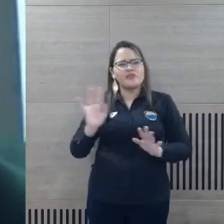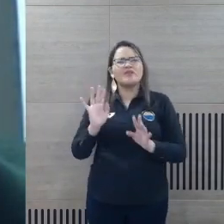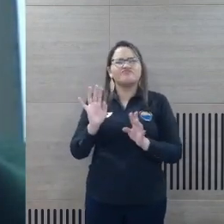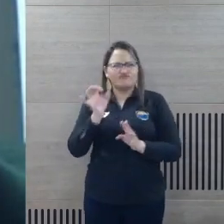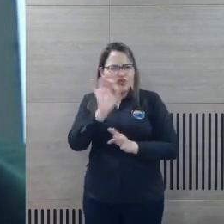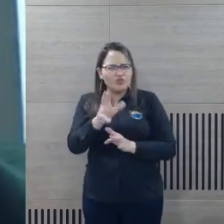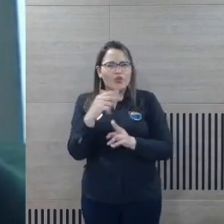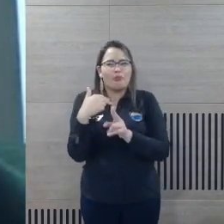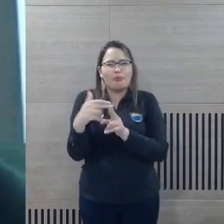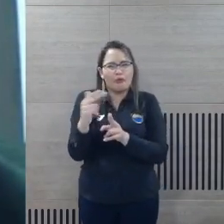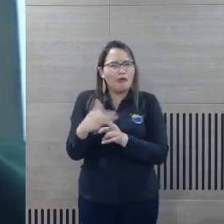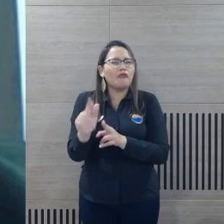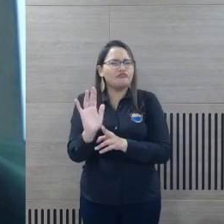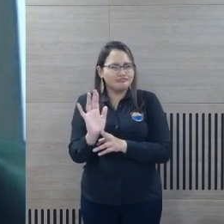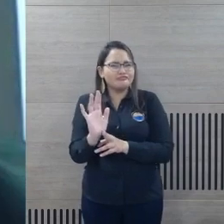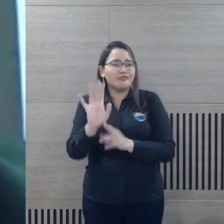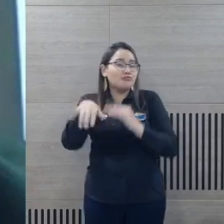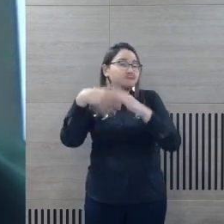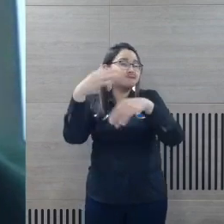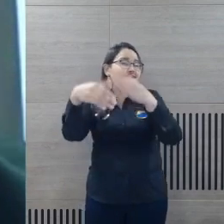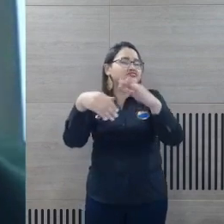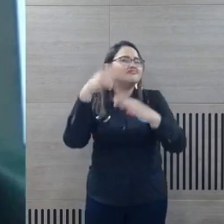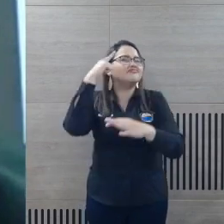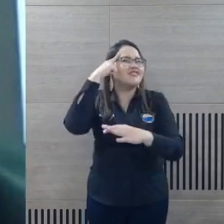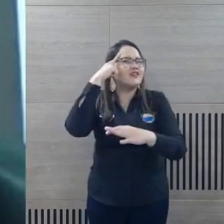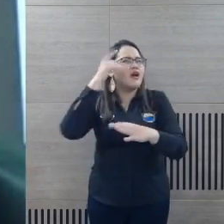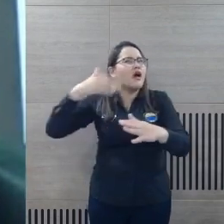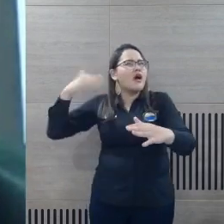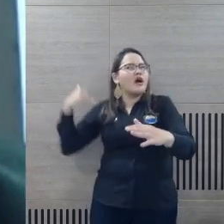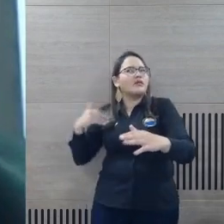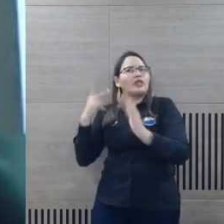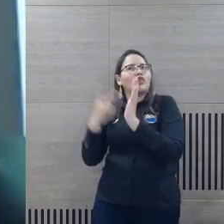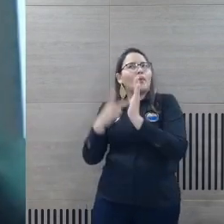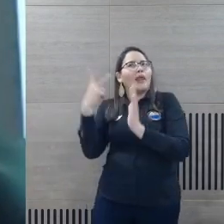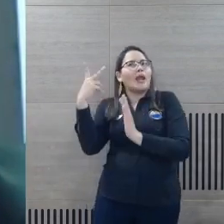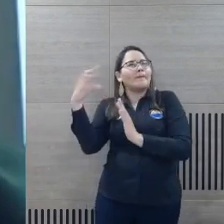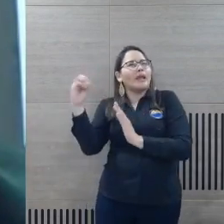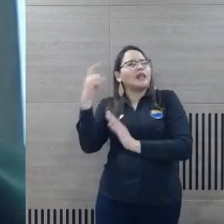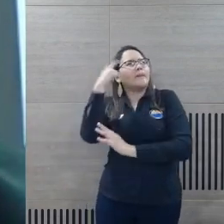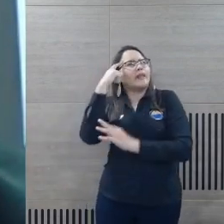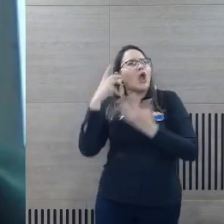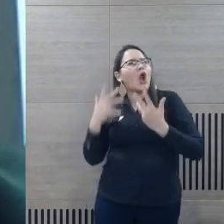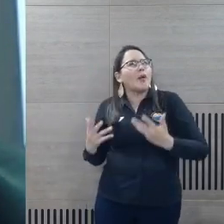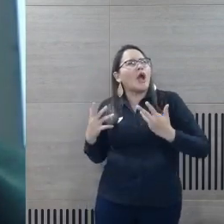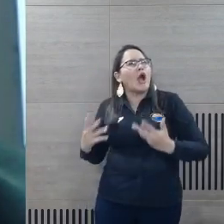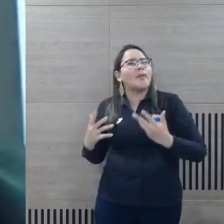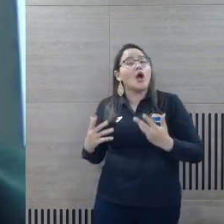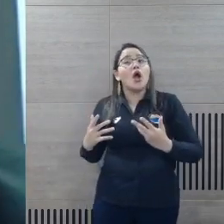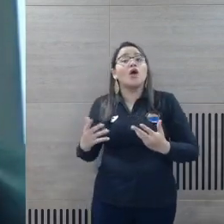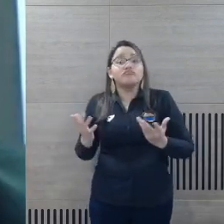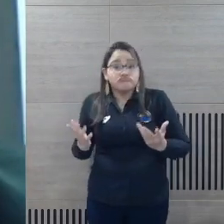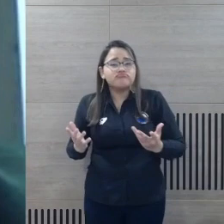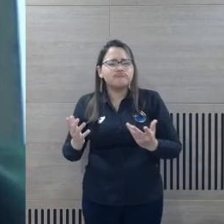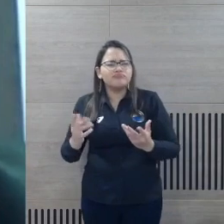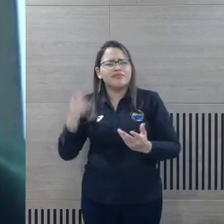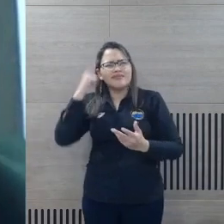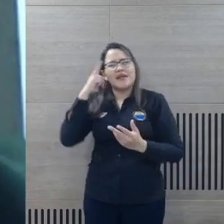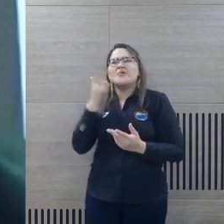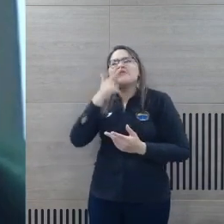momento histórico y atípico que revela esta graduación presencial mediada por las tecnologías de la información y la